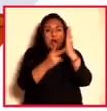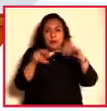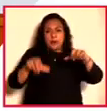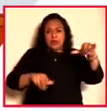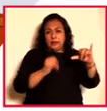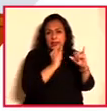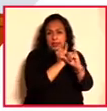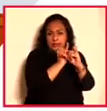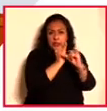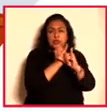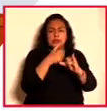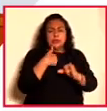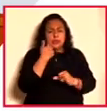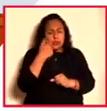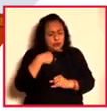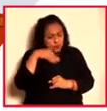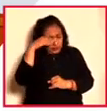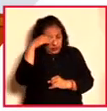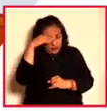la reflexión.